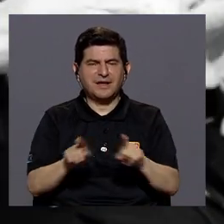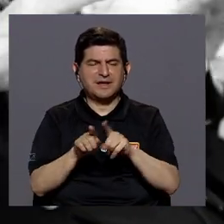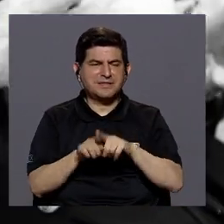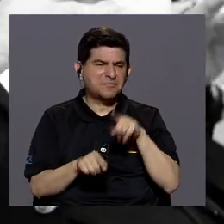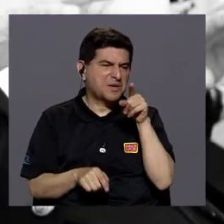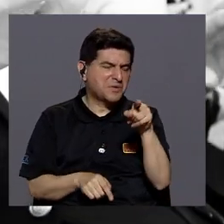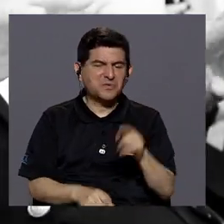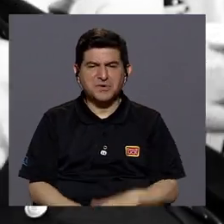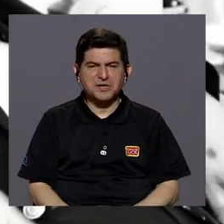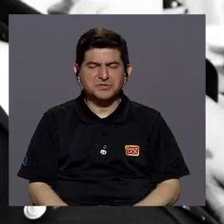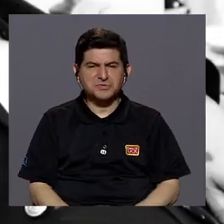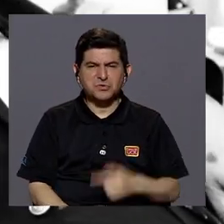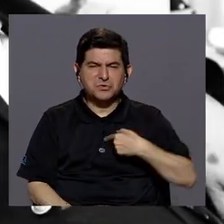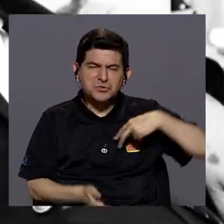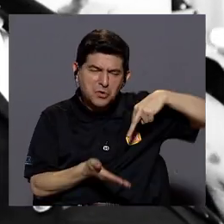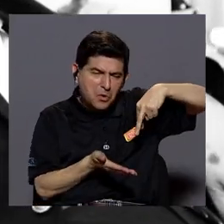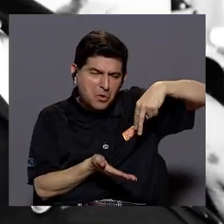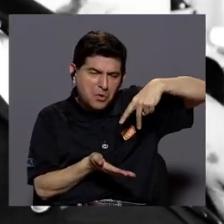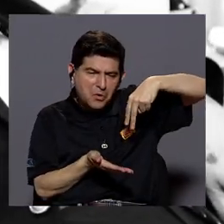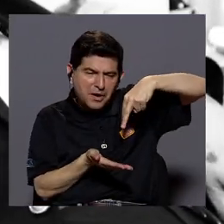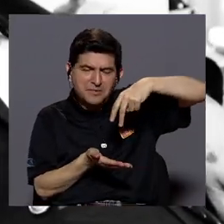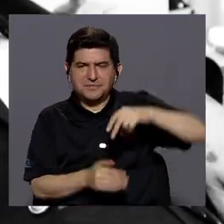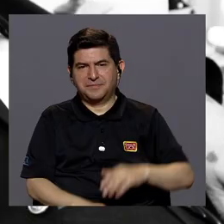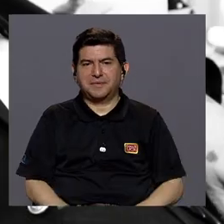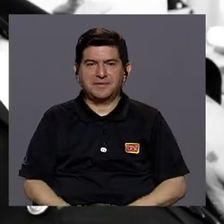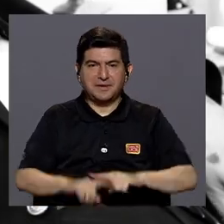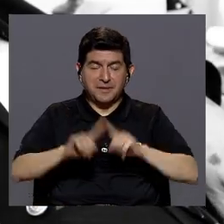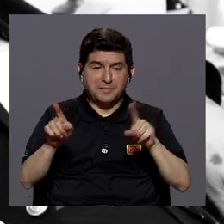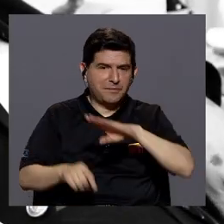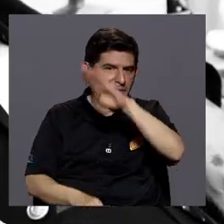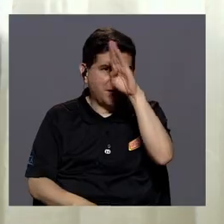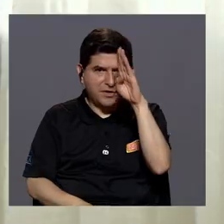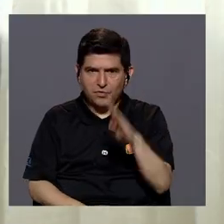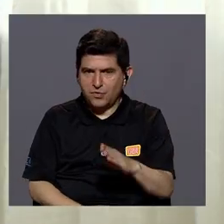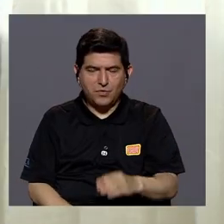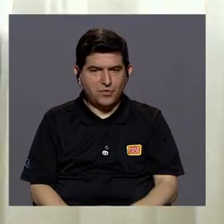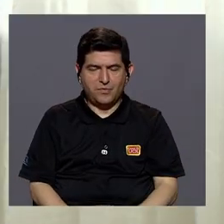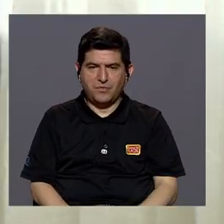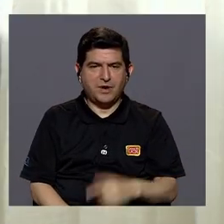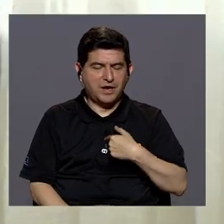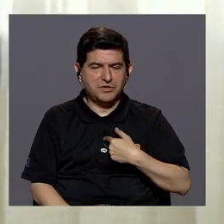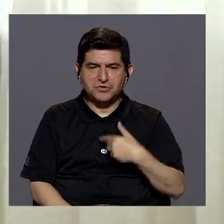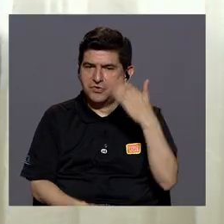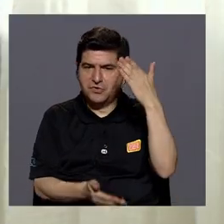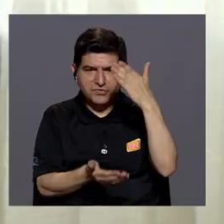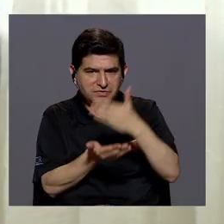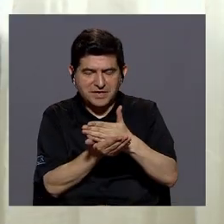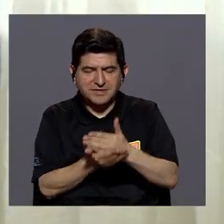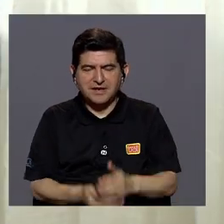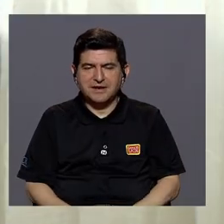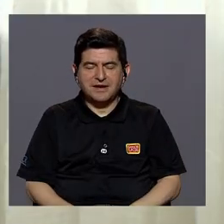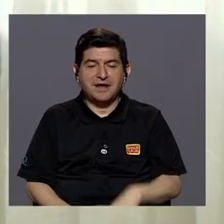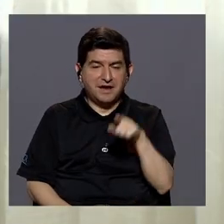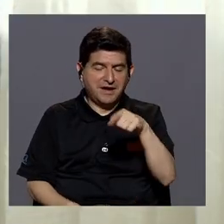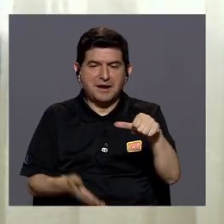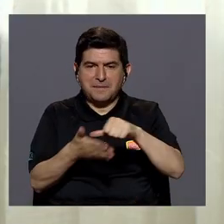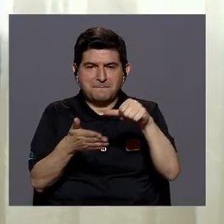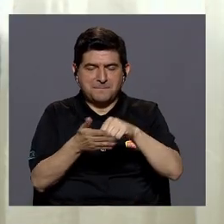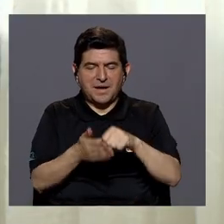yo estoy caminando. Pero nunca el perno que es en la página aún en silla de ruedas,